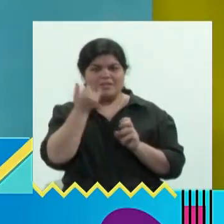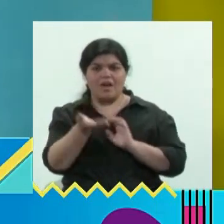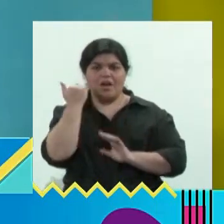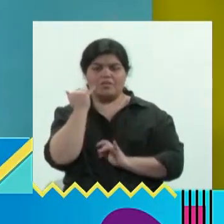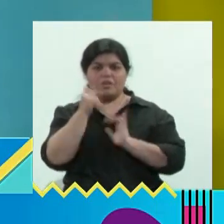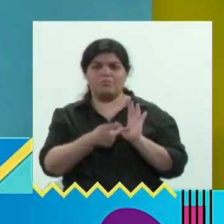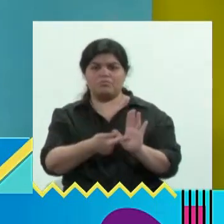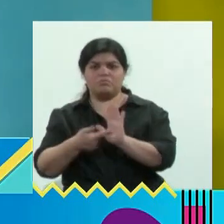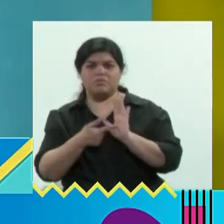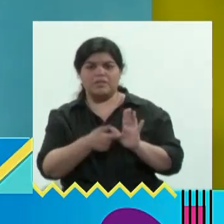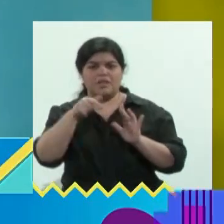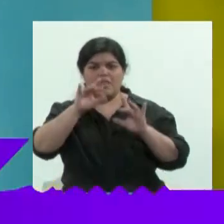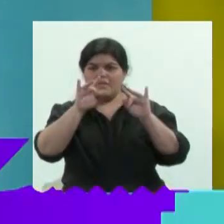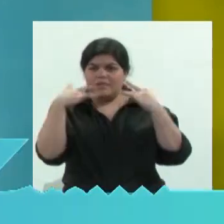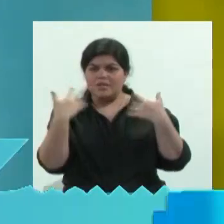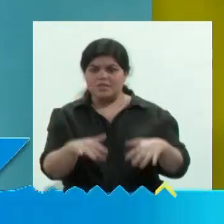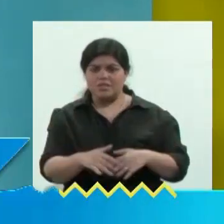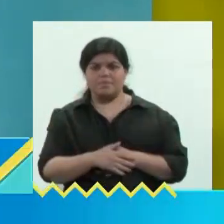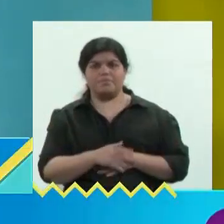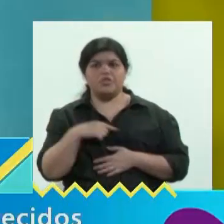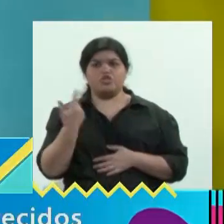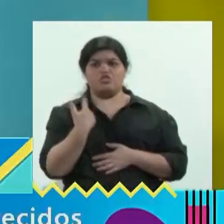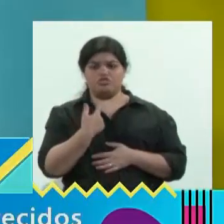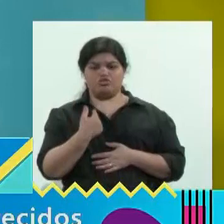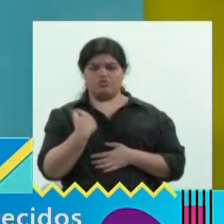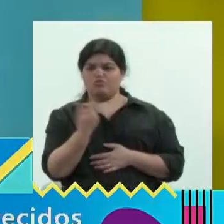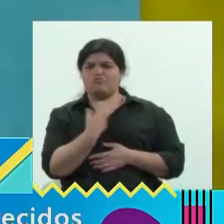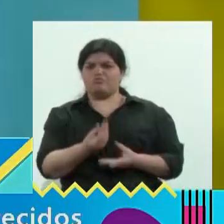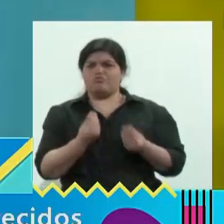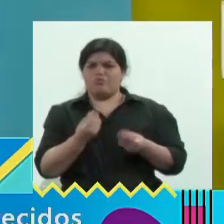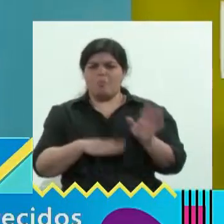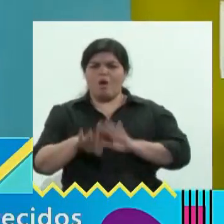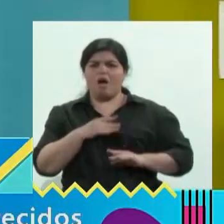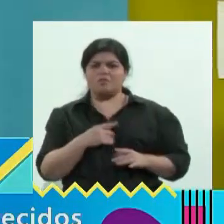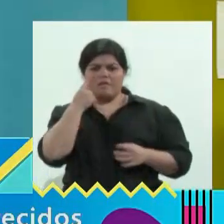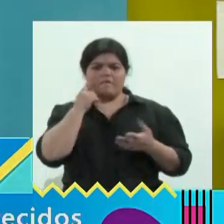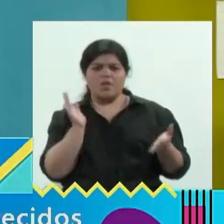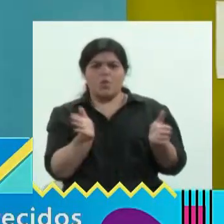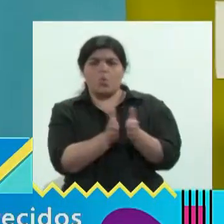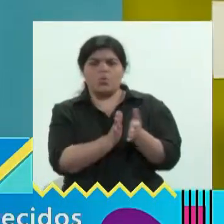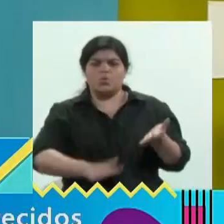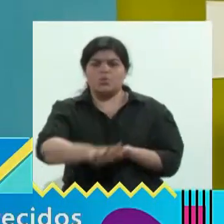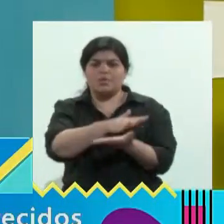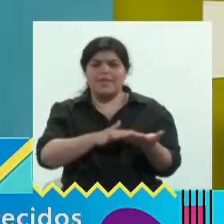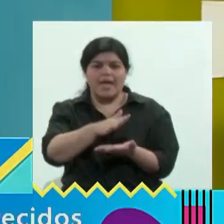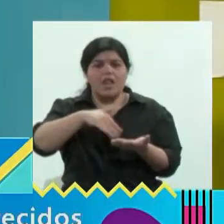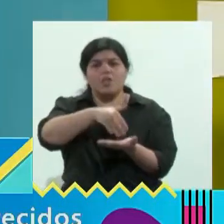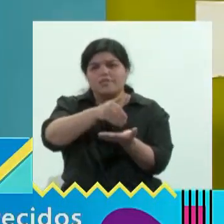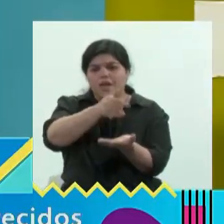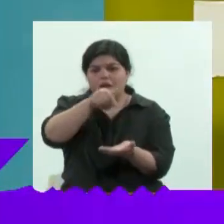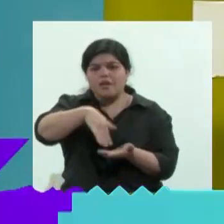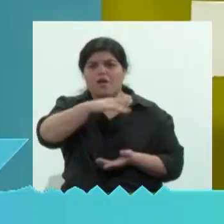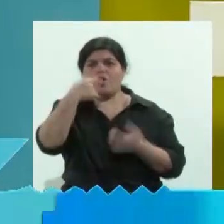una complejidad absoluta, porque tiene que ver con nosotros. ¿Cómo hacemos nosotros para convivir como sociedad con el territorio en el que estamos, ¿sí?